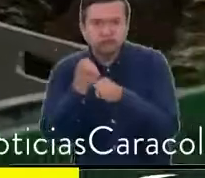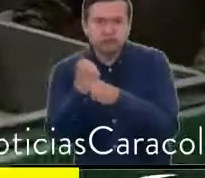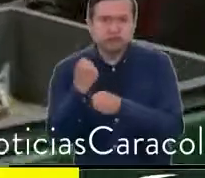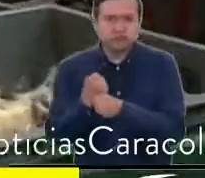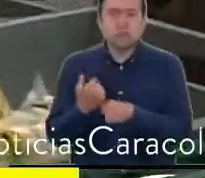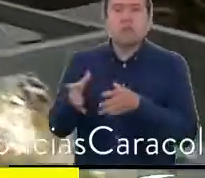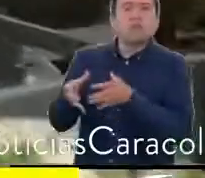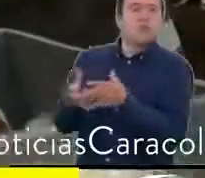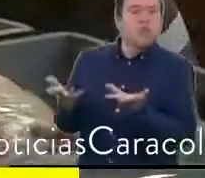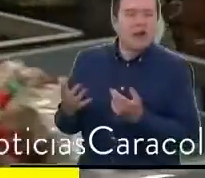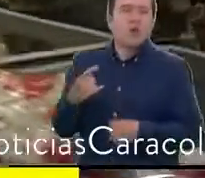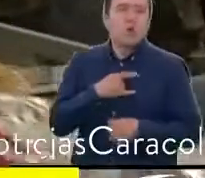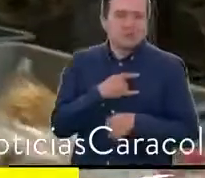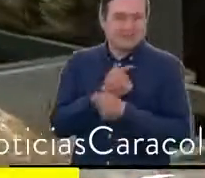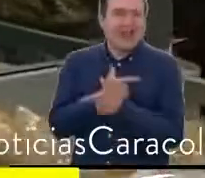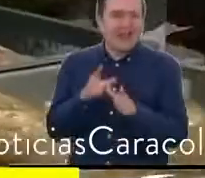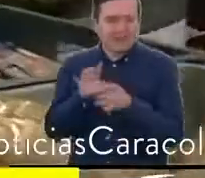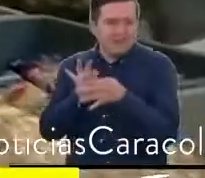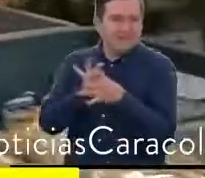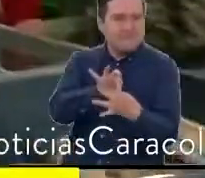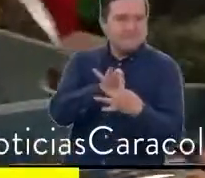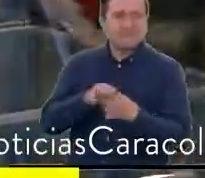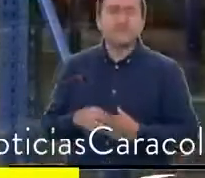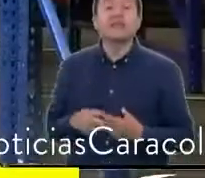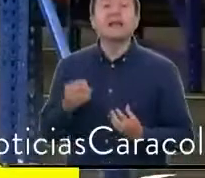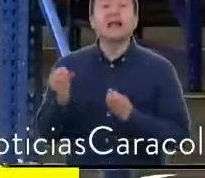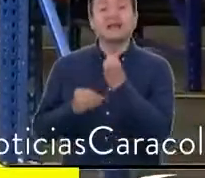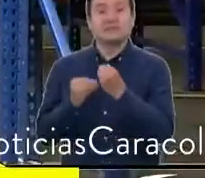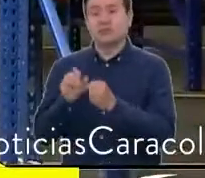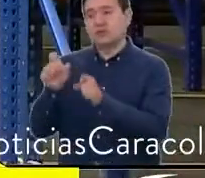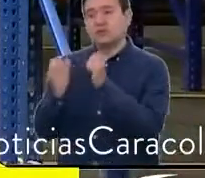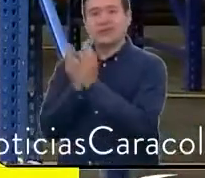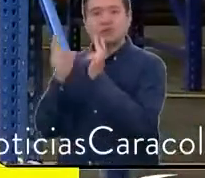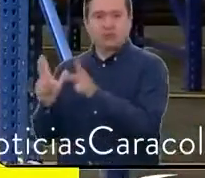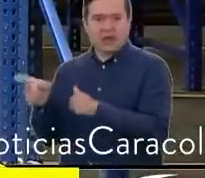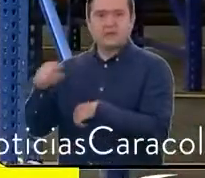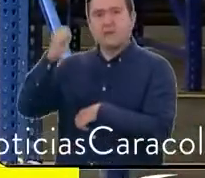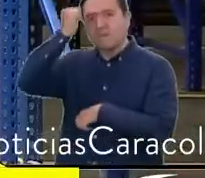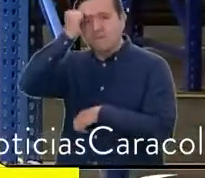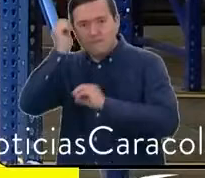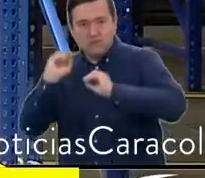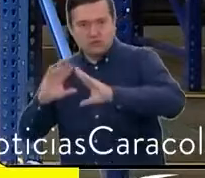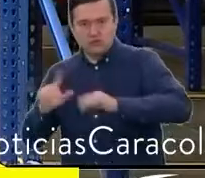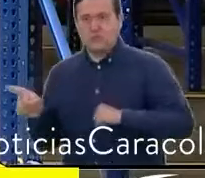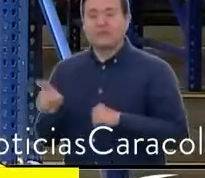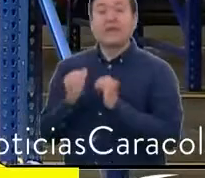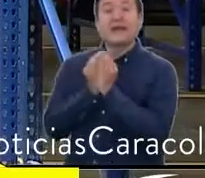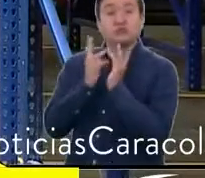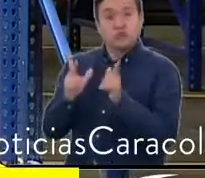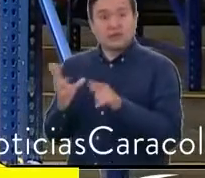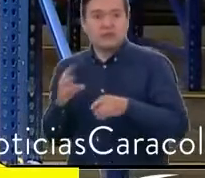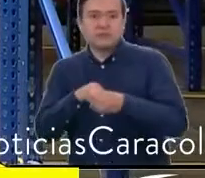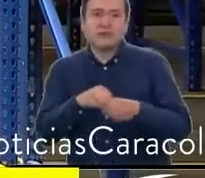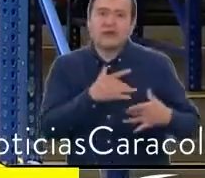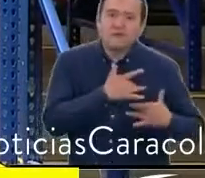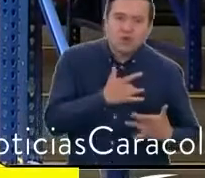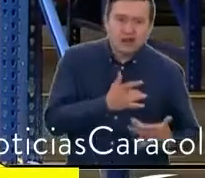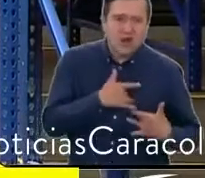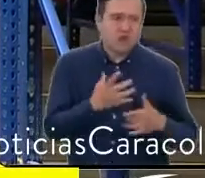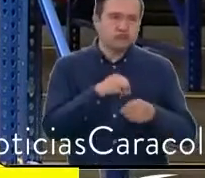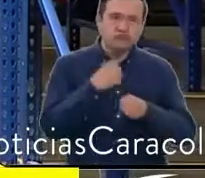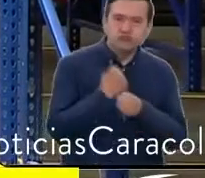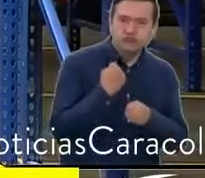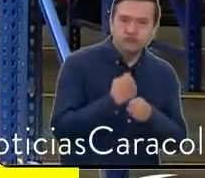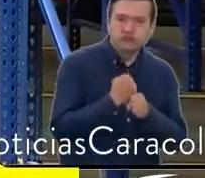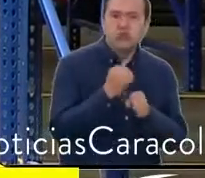Libre. Nosotros nos vinculamos a través de estudiantes y docentes. Los estudiantes hacen su voluntariado o su labor de